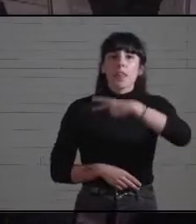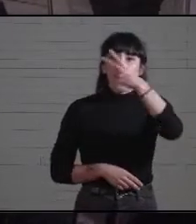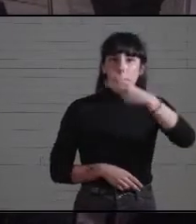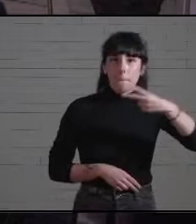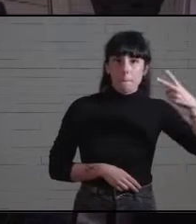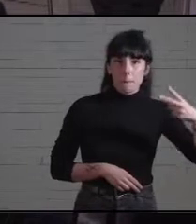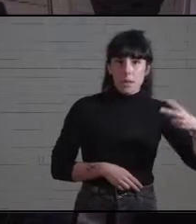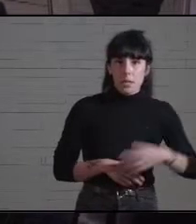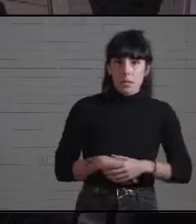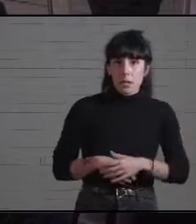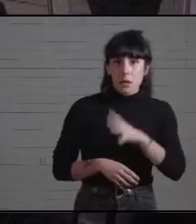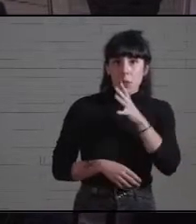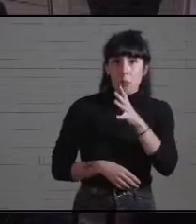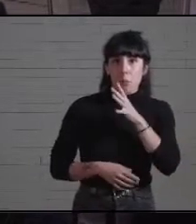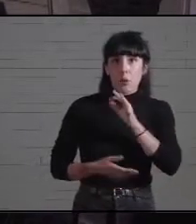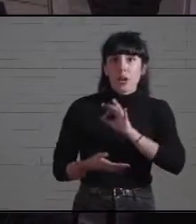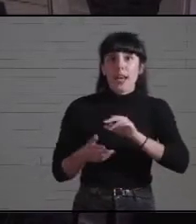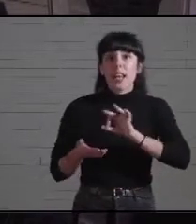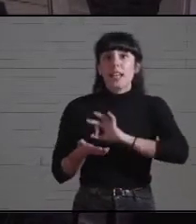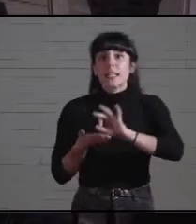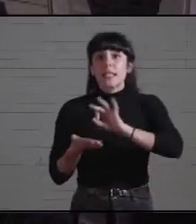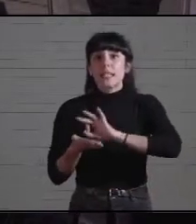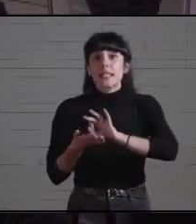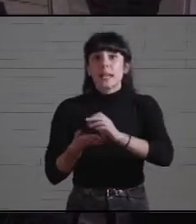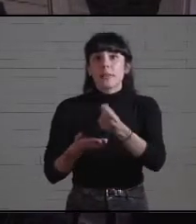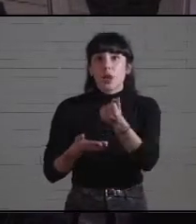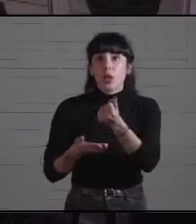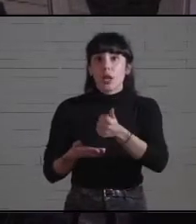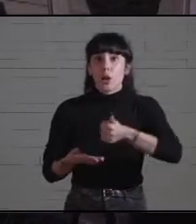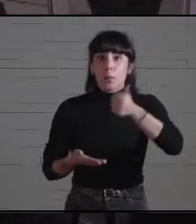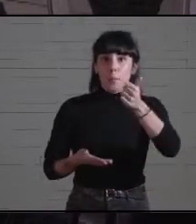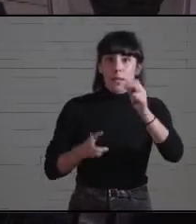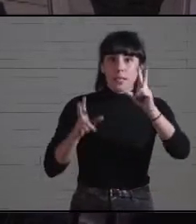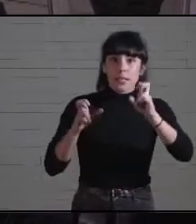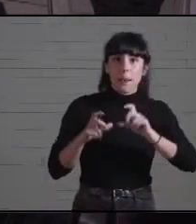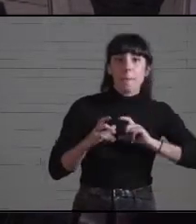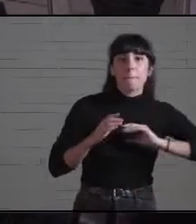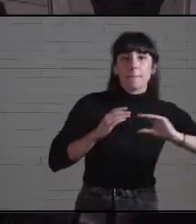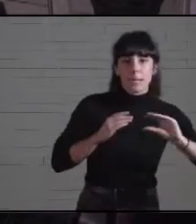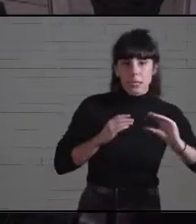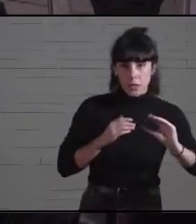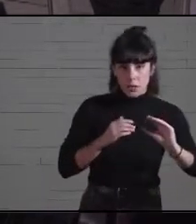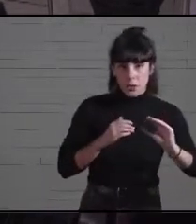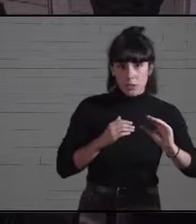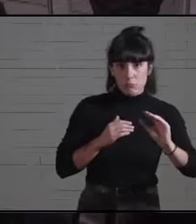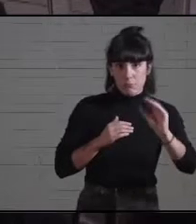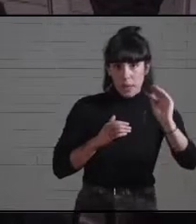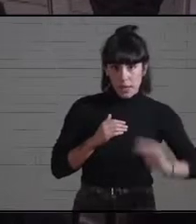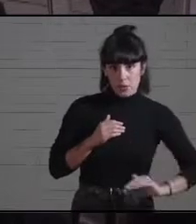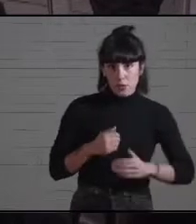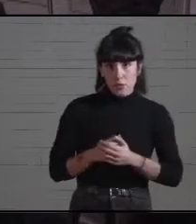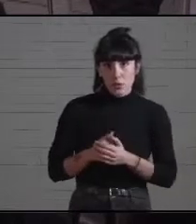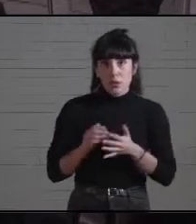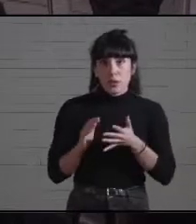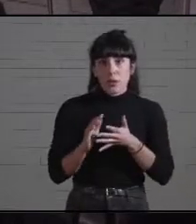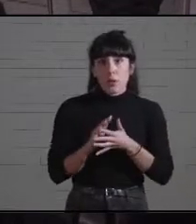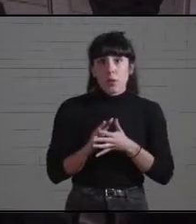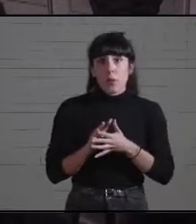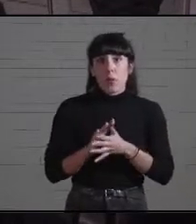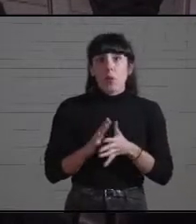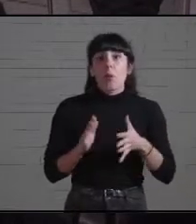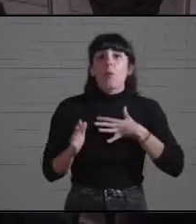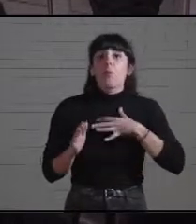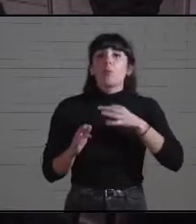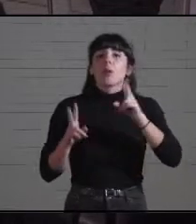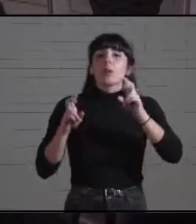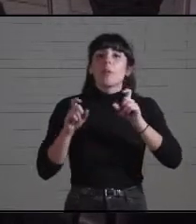gasta más en servicio que en prestaciones, que es la parte superior de las barras, sobre todo por la educación